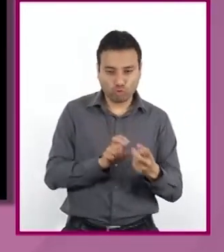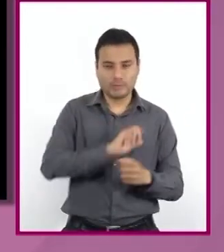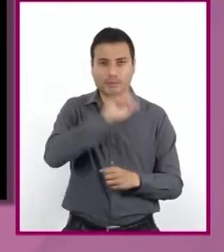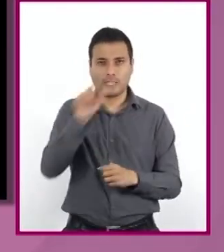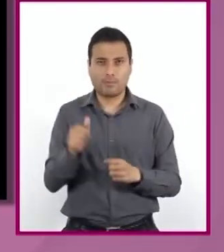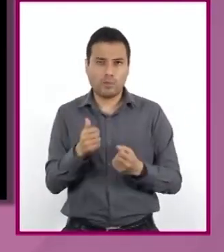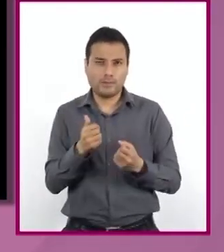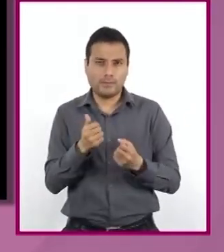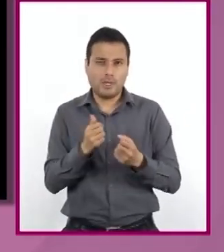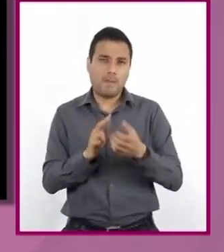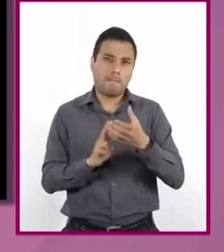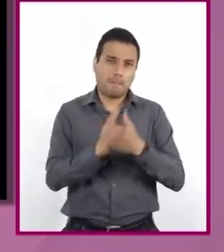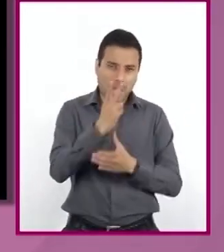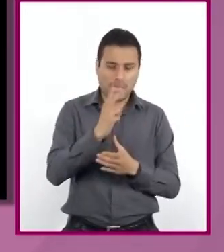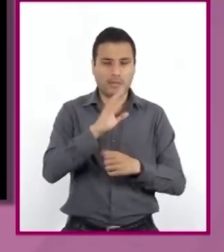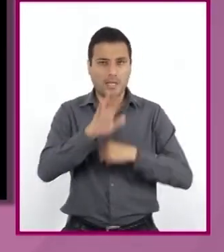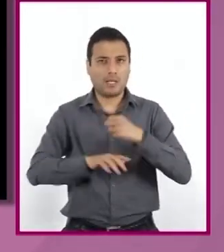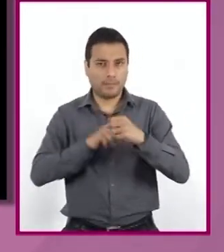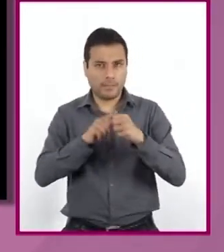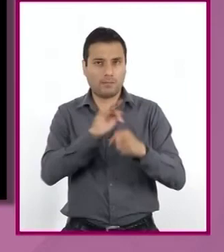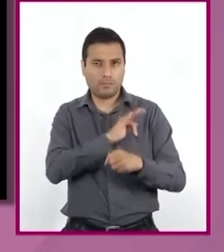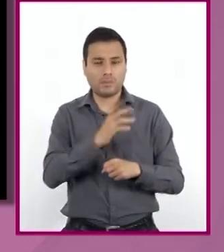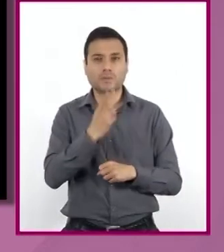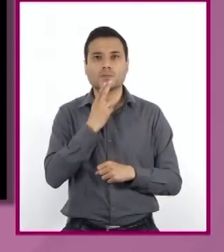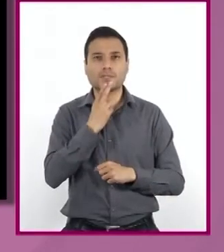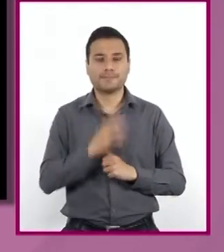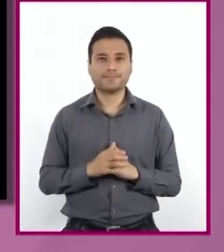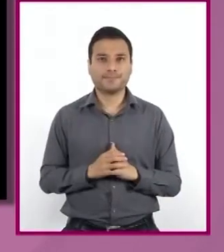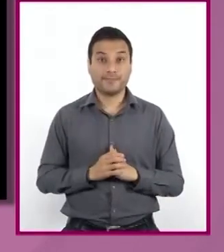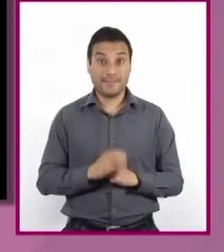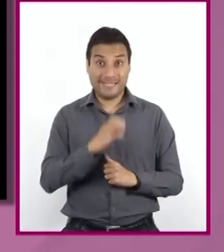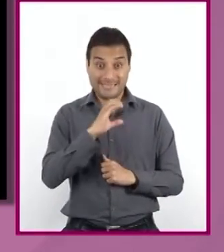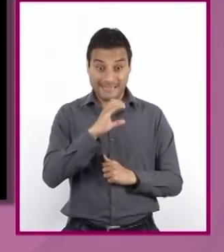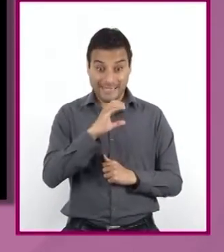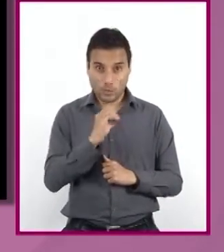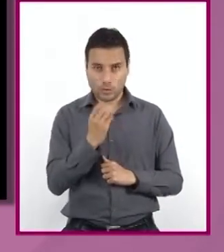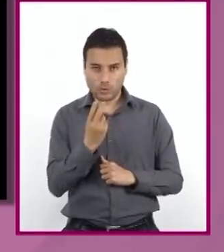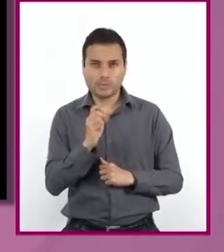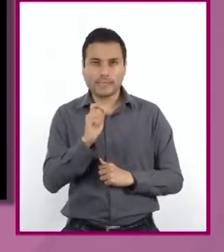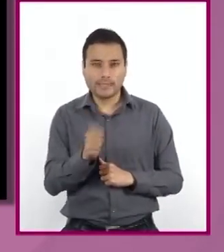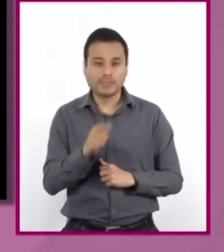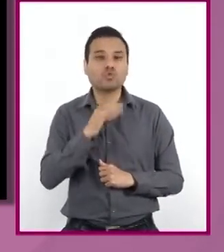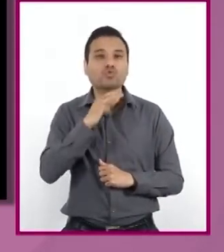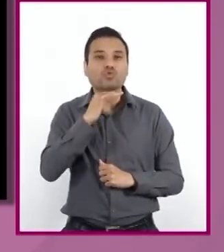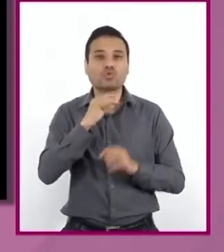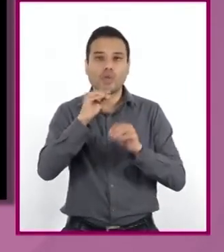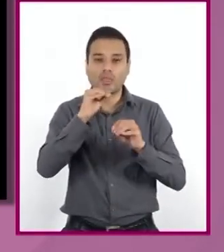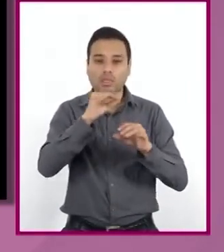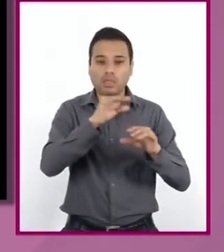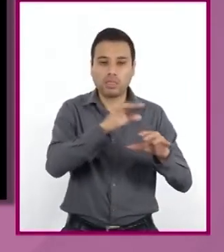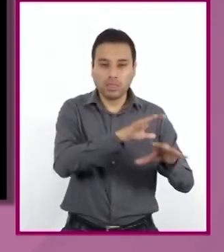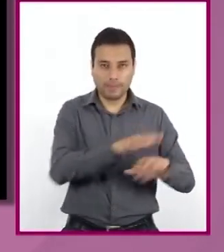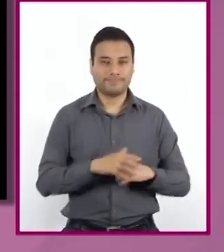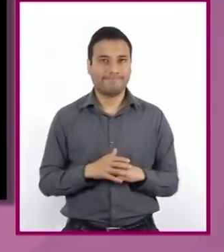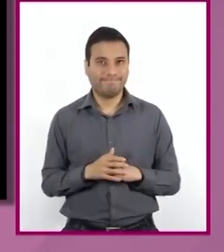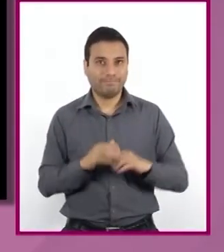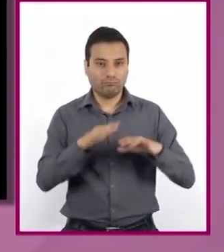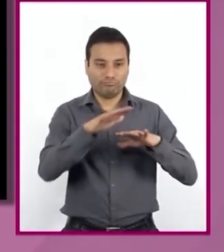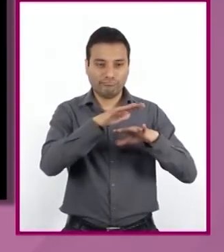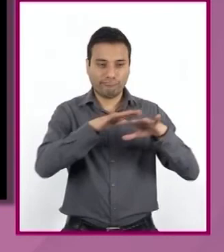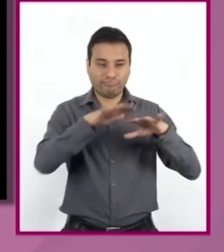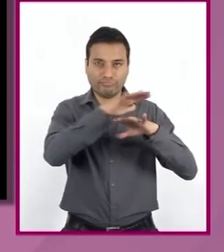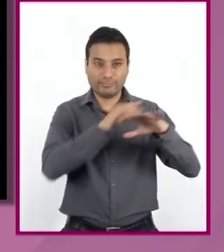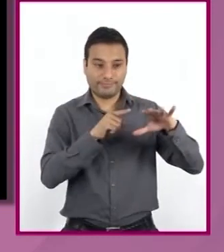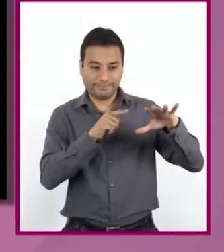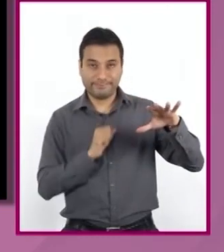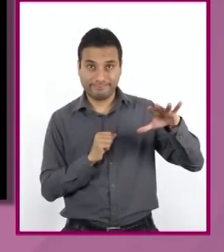seres vivos. El dióxido de carbono es una sustancia de desecho de la respiración de los seres vivos,